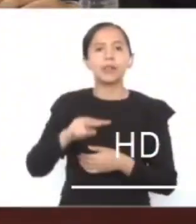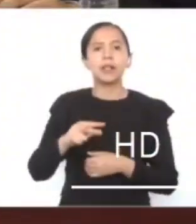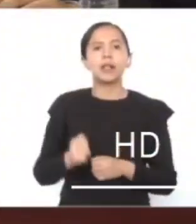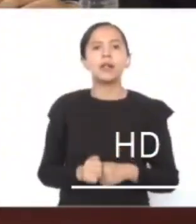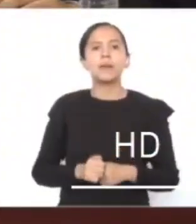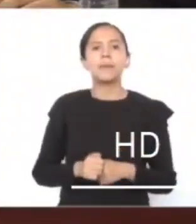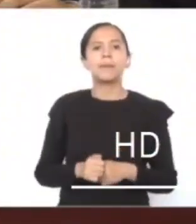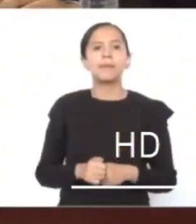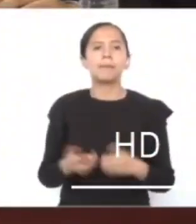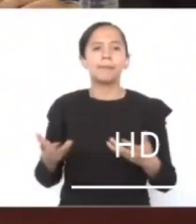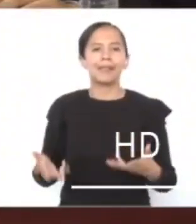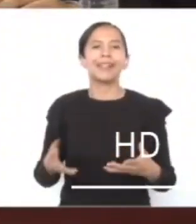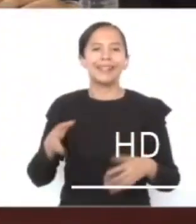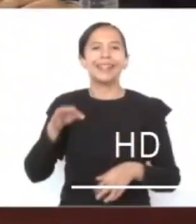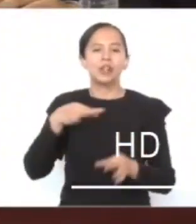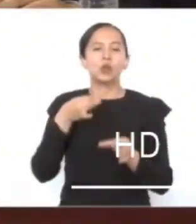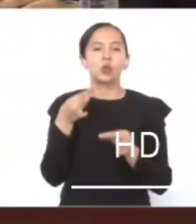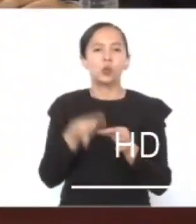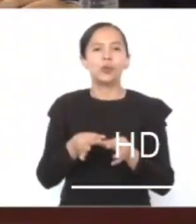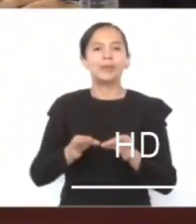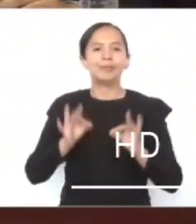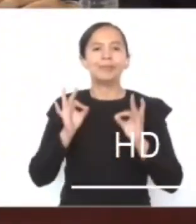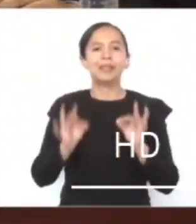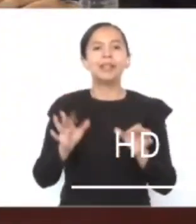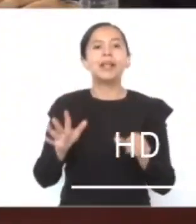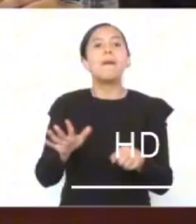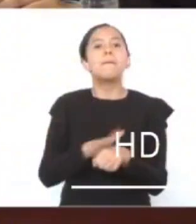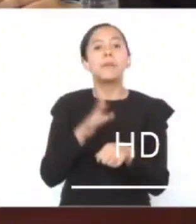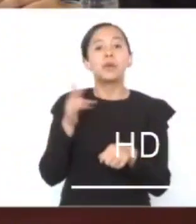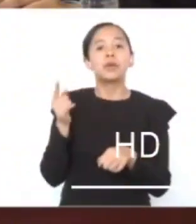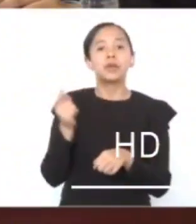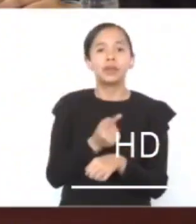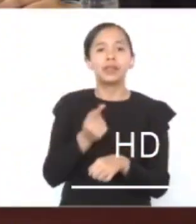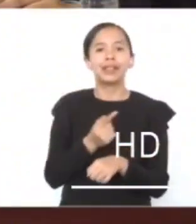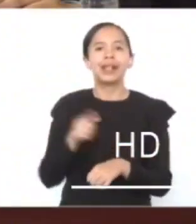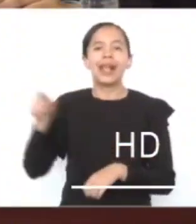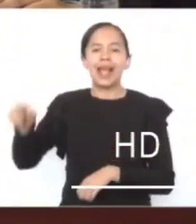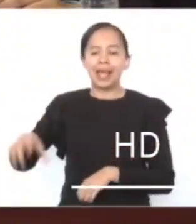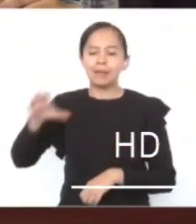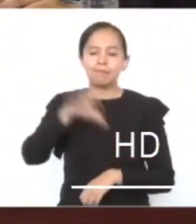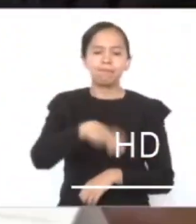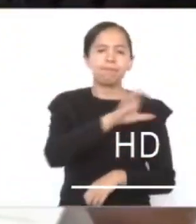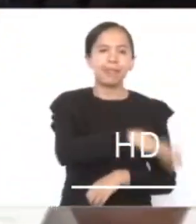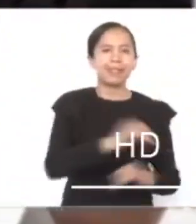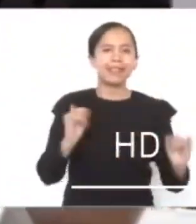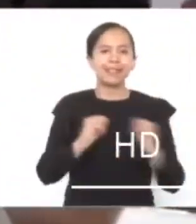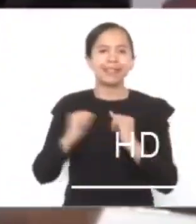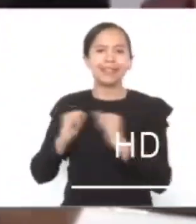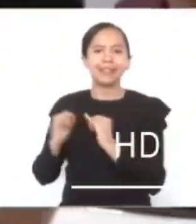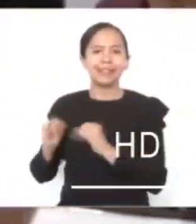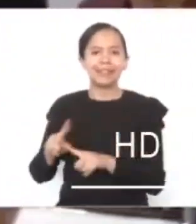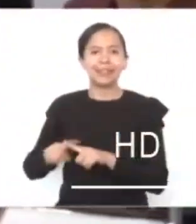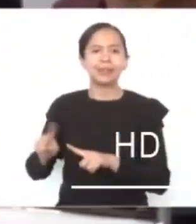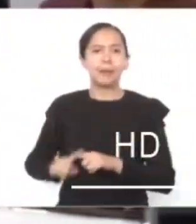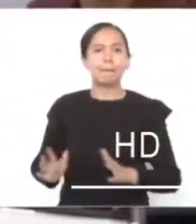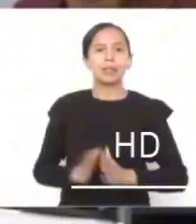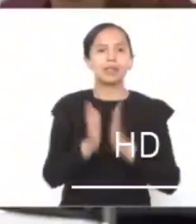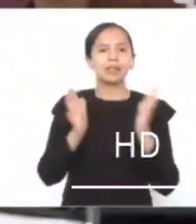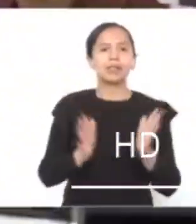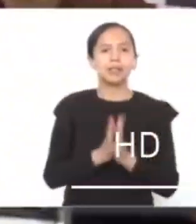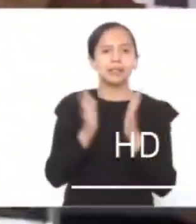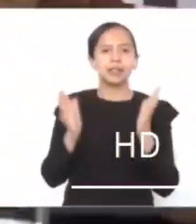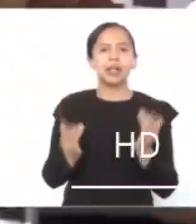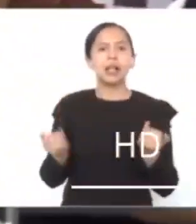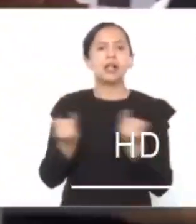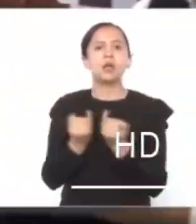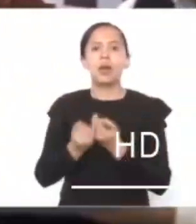a cabo exitosamente gracias a la participación coordinada de las instituciones, de los particulares y de